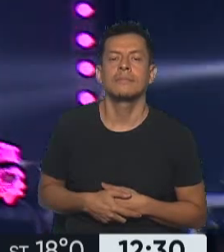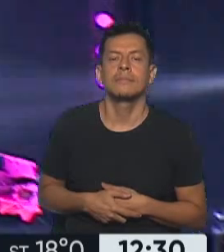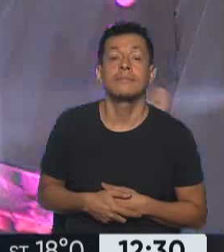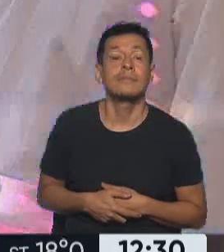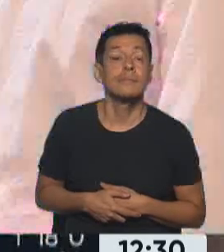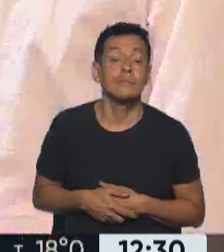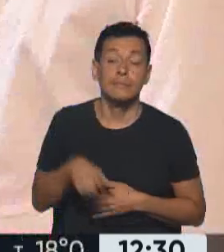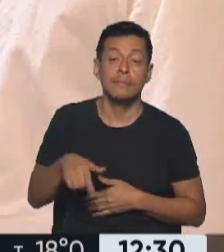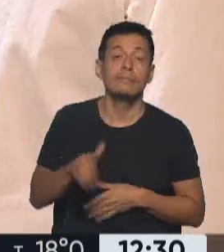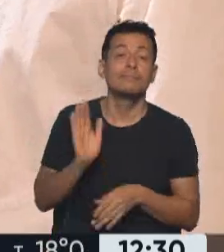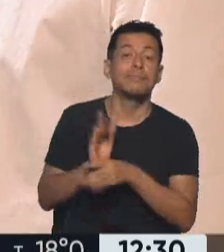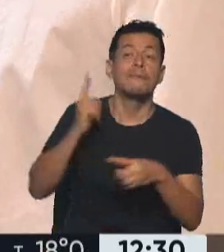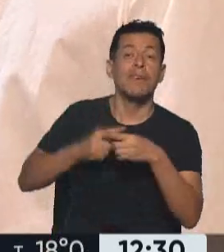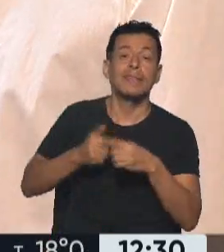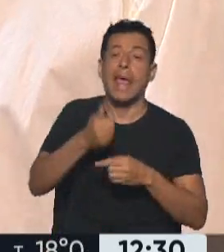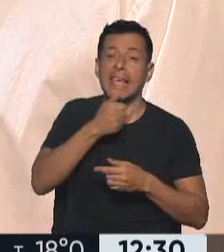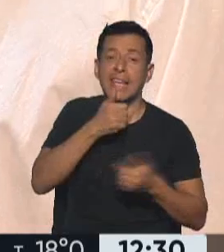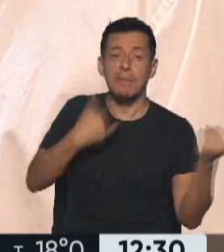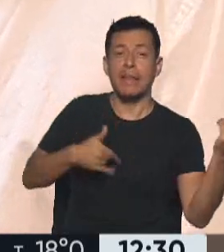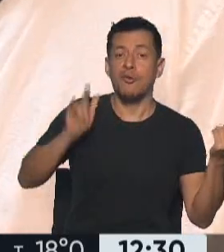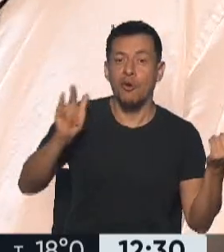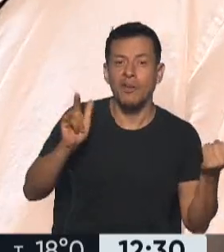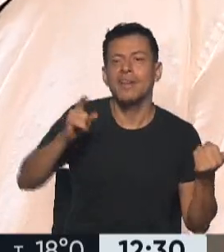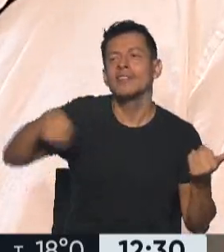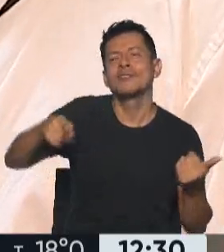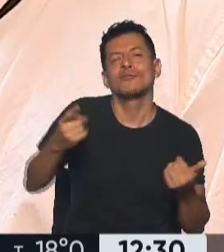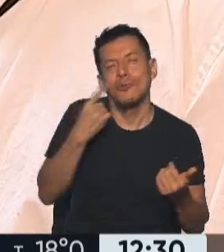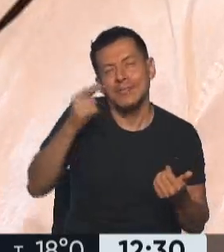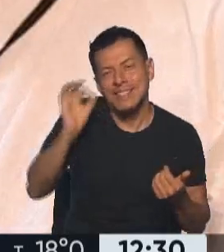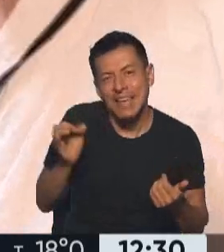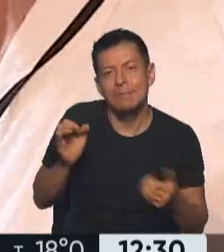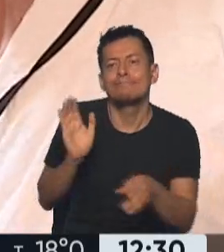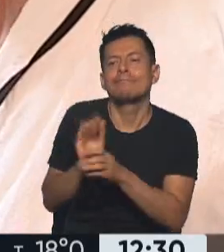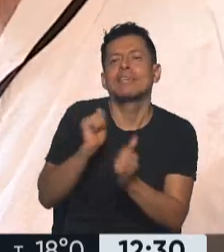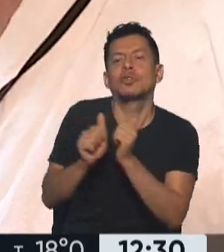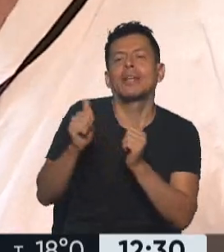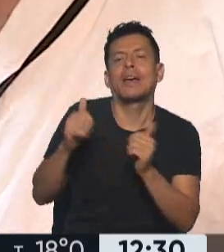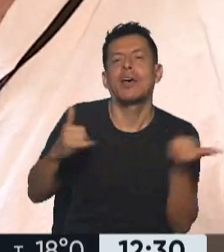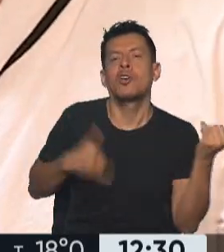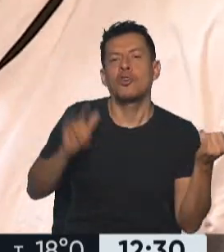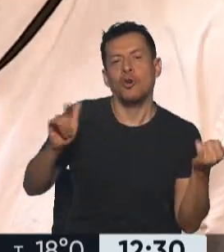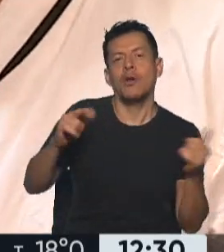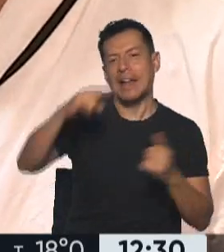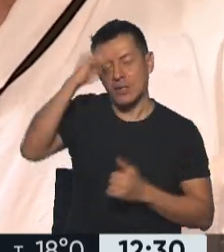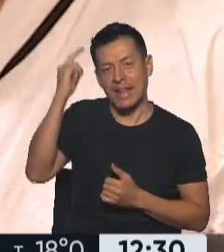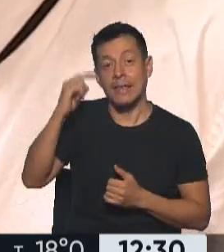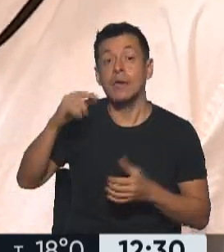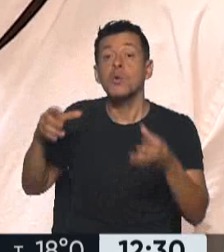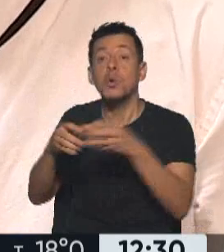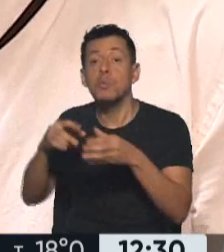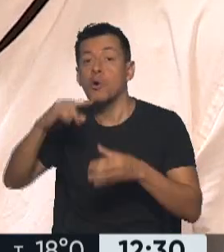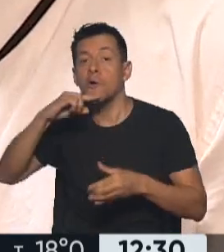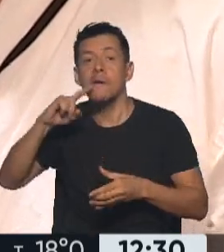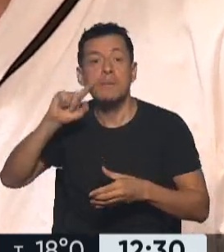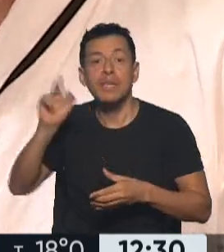Es el Quilmes Rock. Y ellos se presentan solos, son parte de nuestra historia del rock nacional. Virus, Julio Moura, Mario